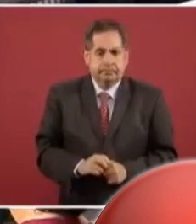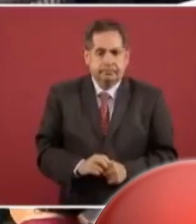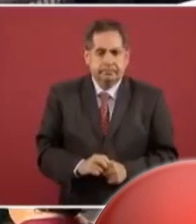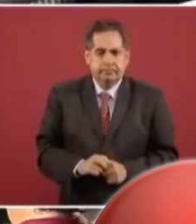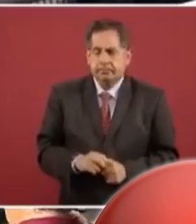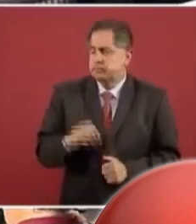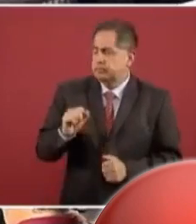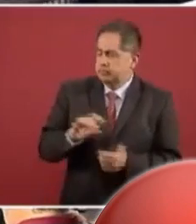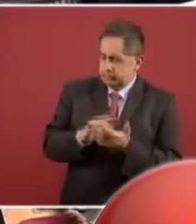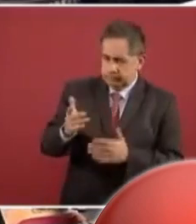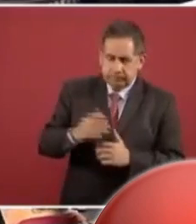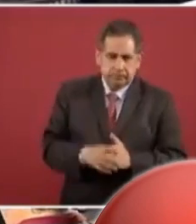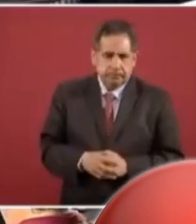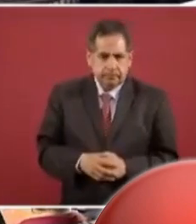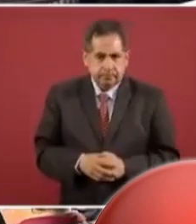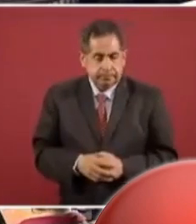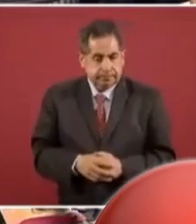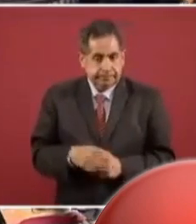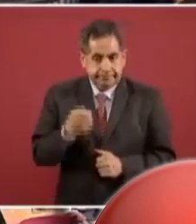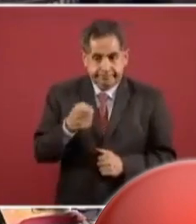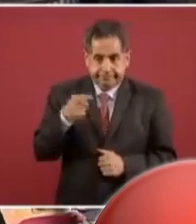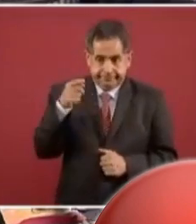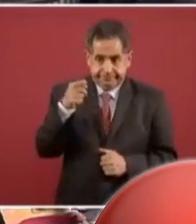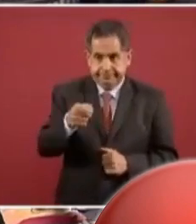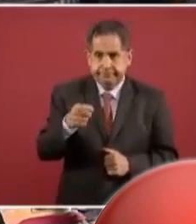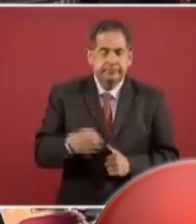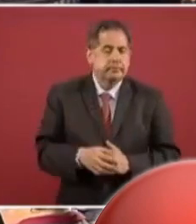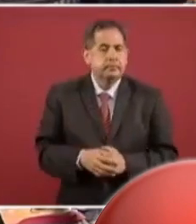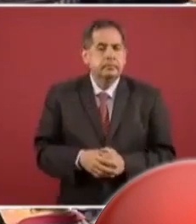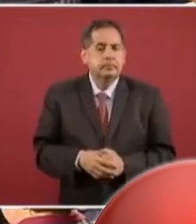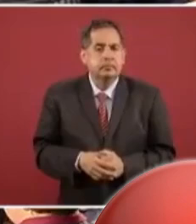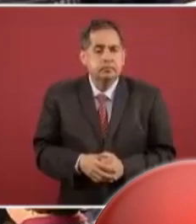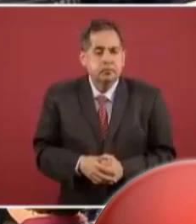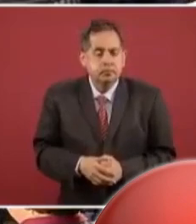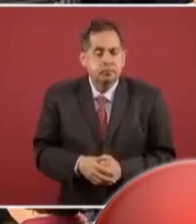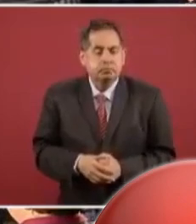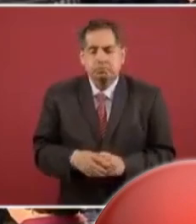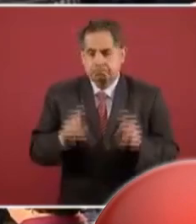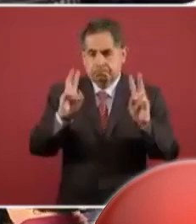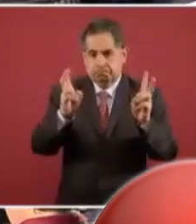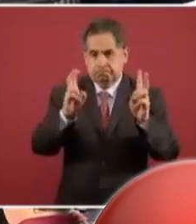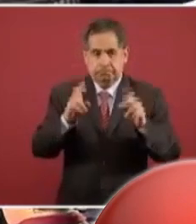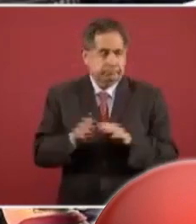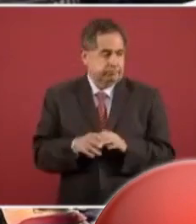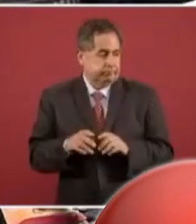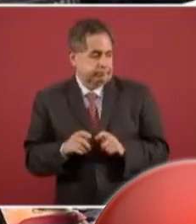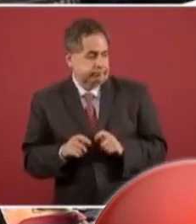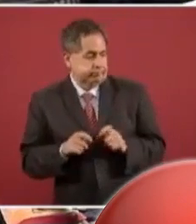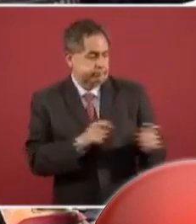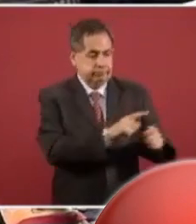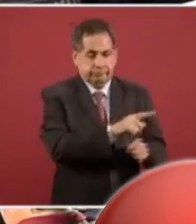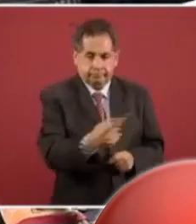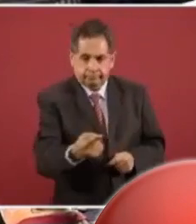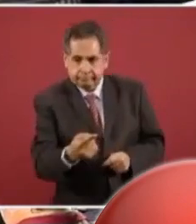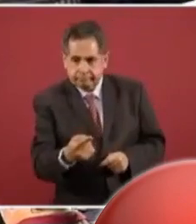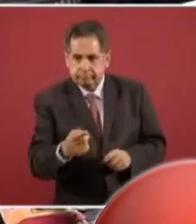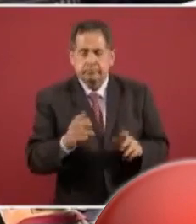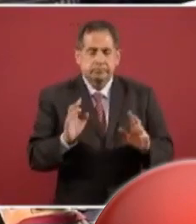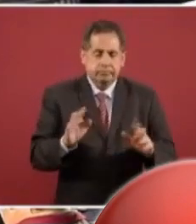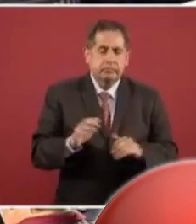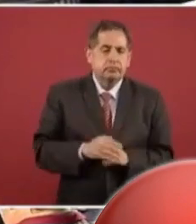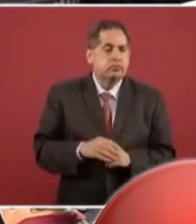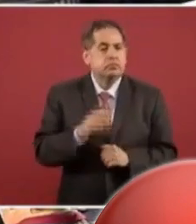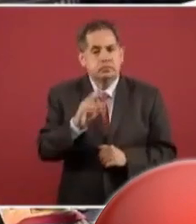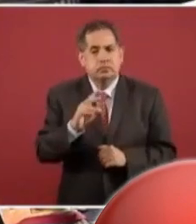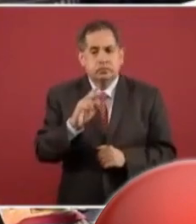Sí, muchas gracias. Justamente el tema de la modalidad anterior, voluntaria,